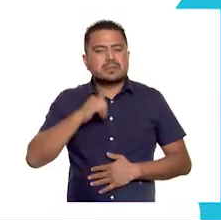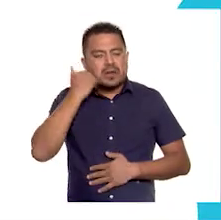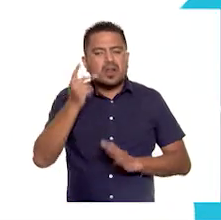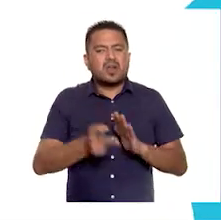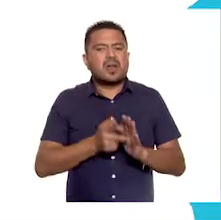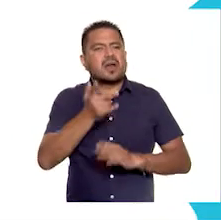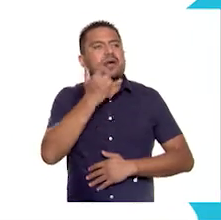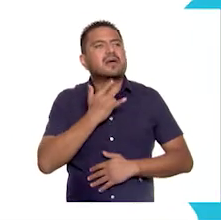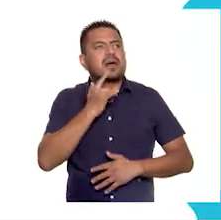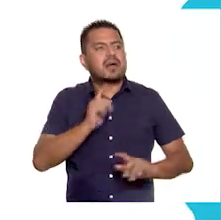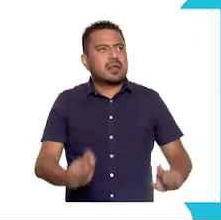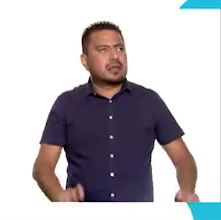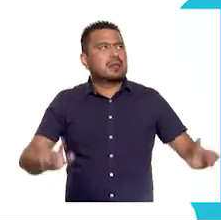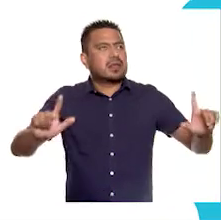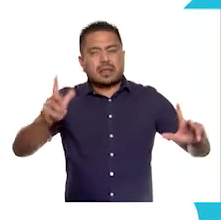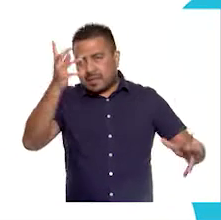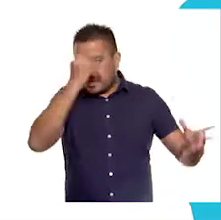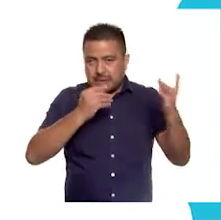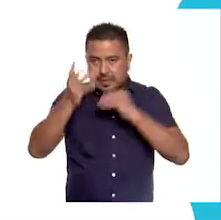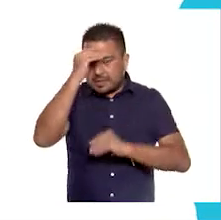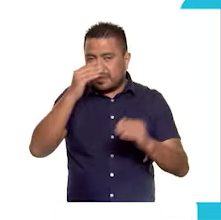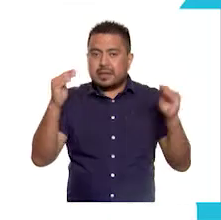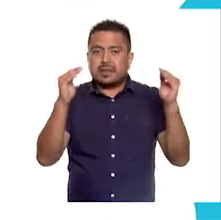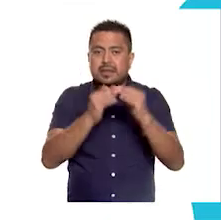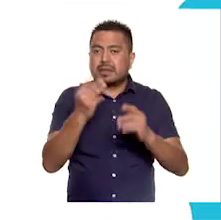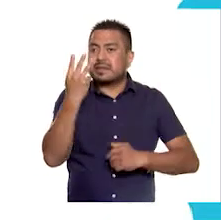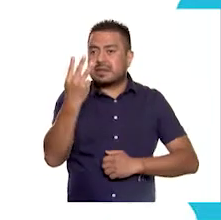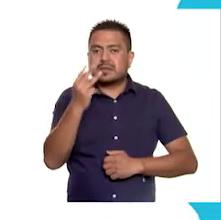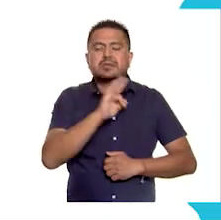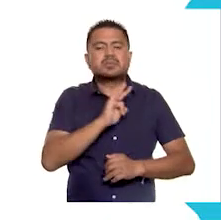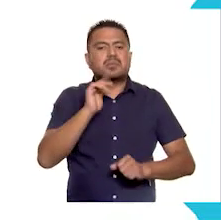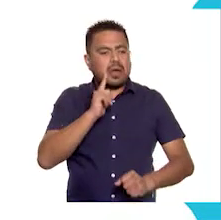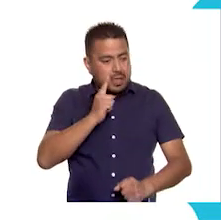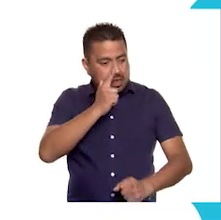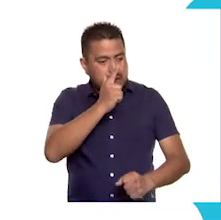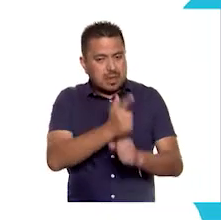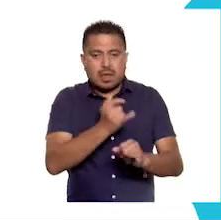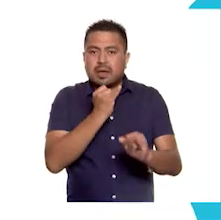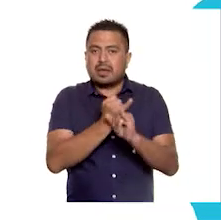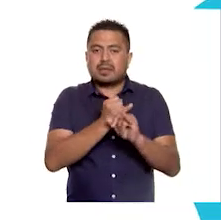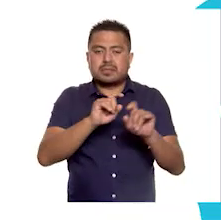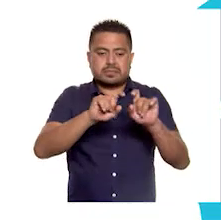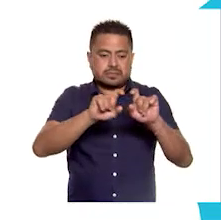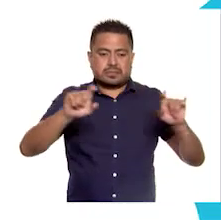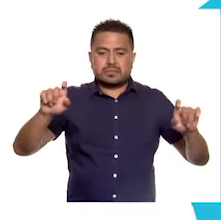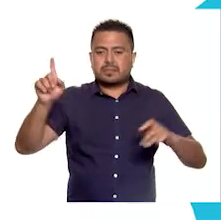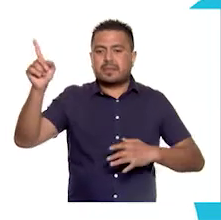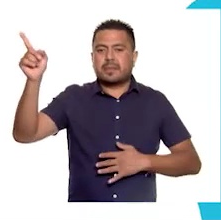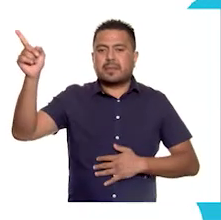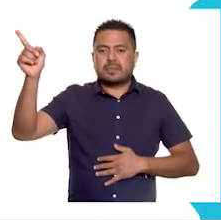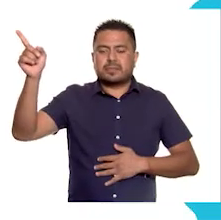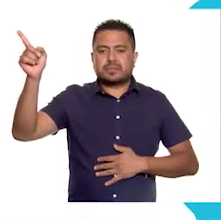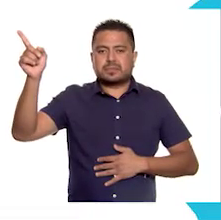Si quieres volver a ver los programas de Aprende en Casa 3, los puedes encontrar en la siguiente liga: